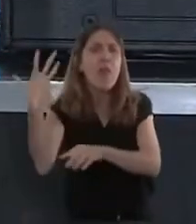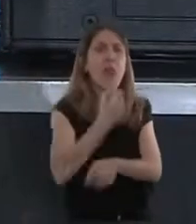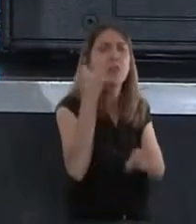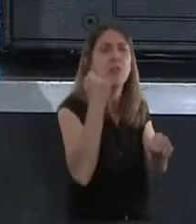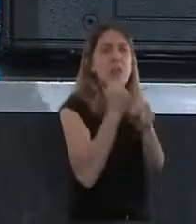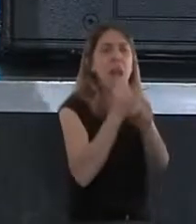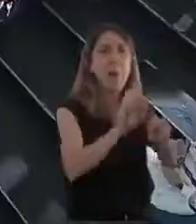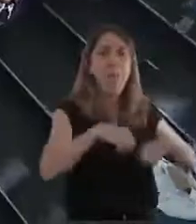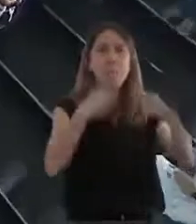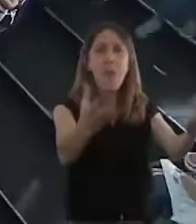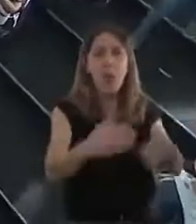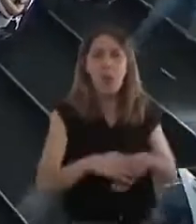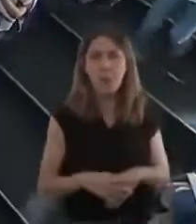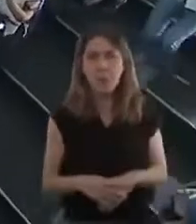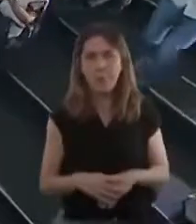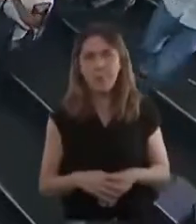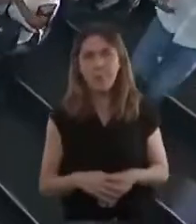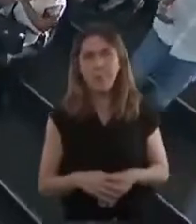trabajos.